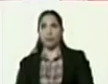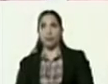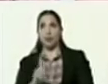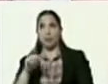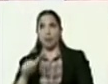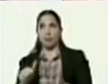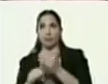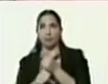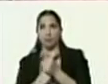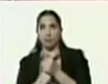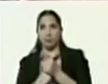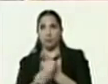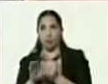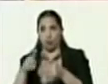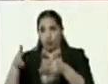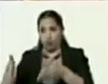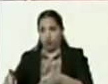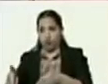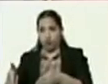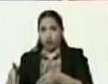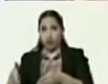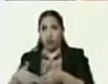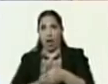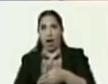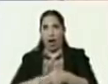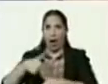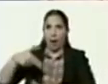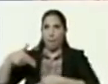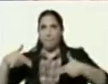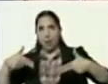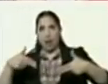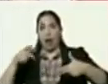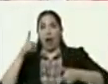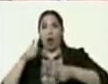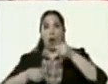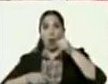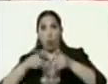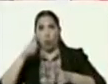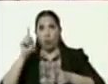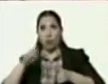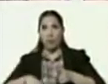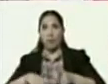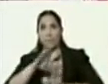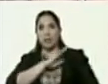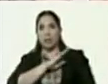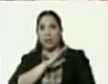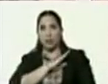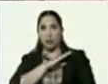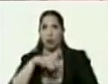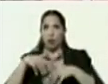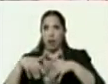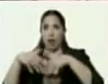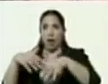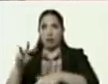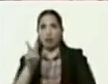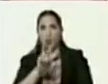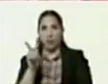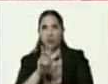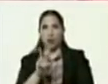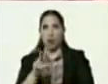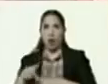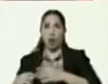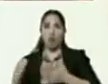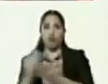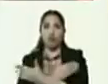enterradas en la caleta armas largas algunos de ellos armas pertenecientes al ejército venezolano que han sido